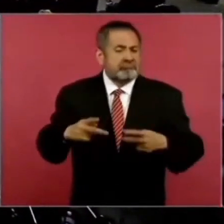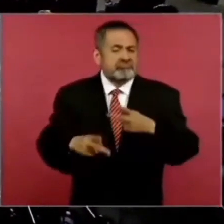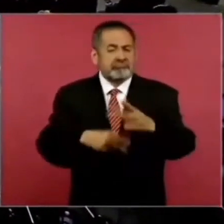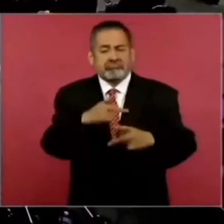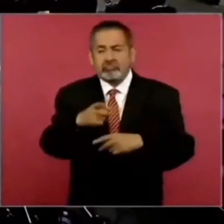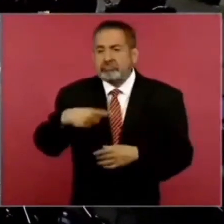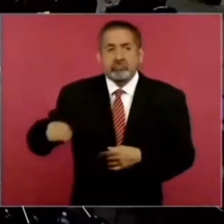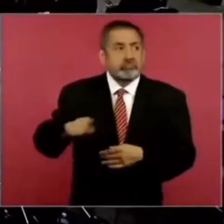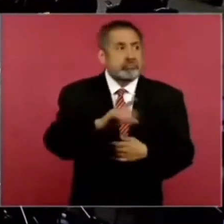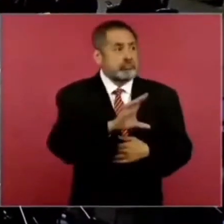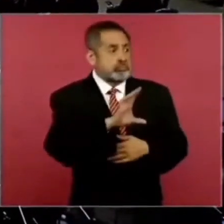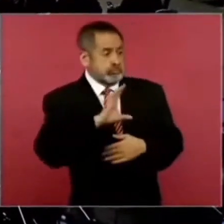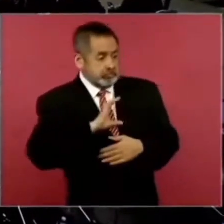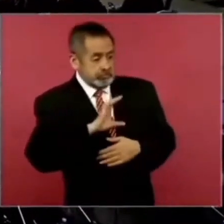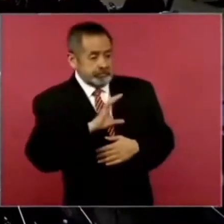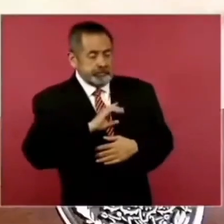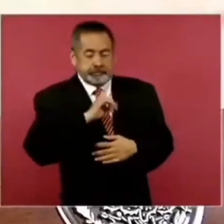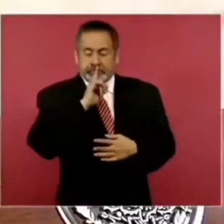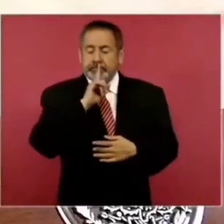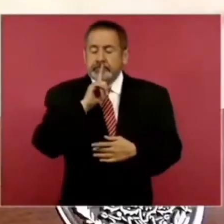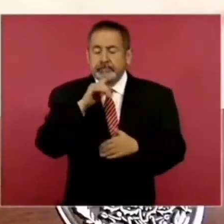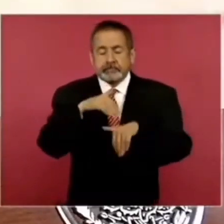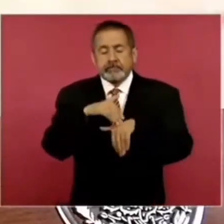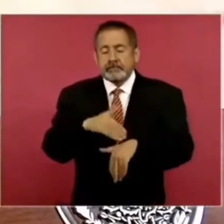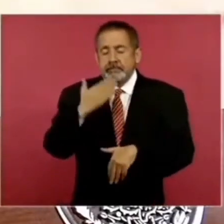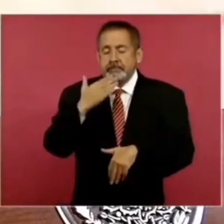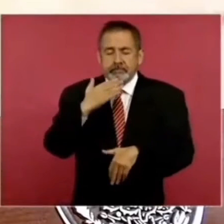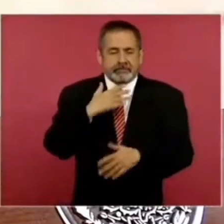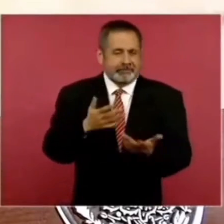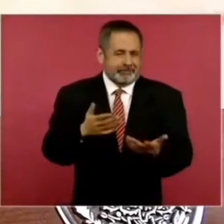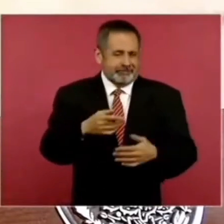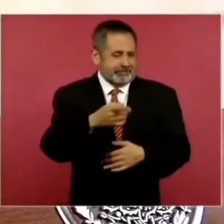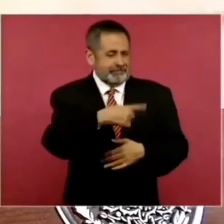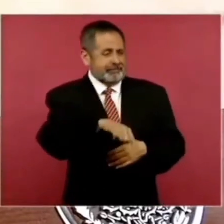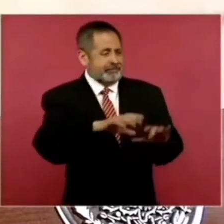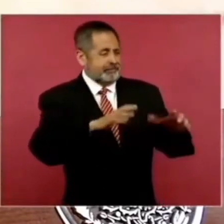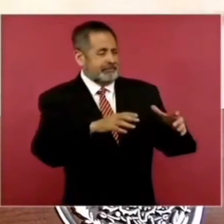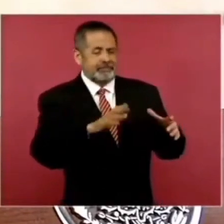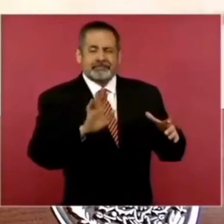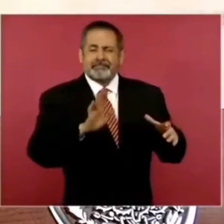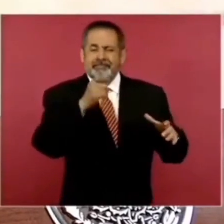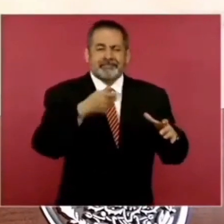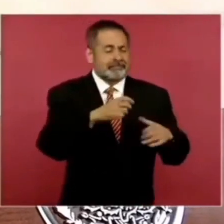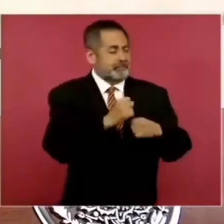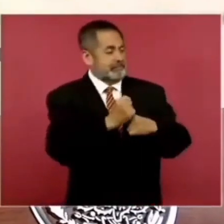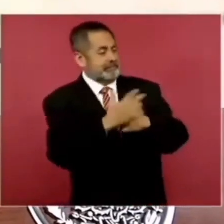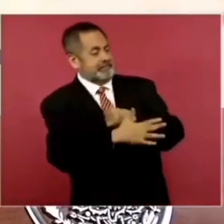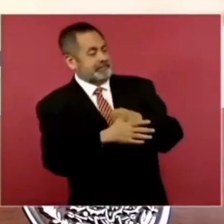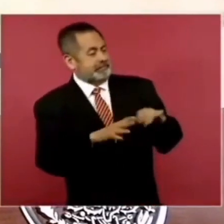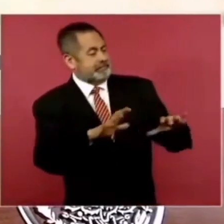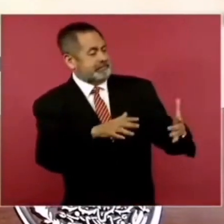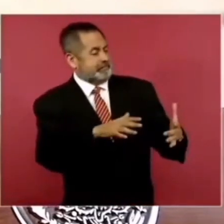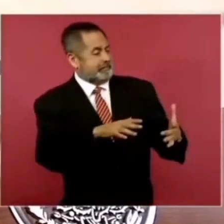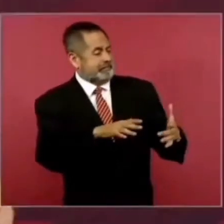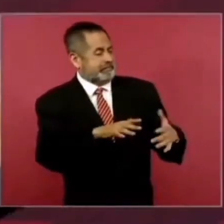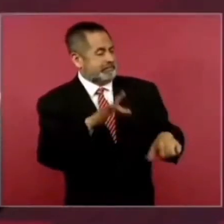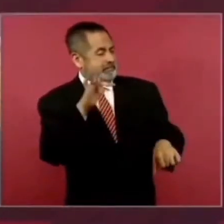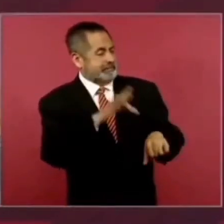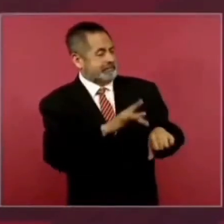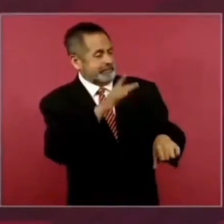Era una burocracia dorada la que existía.